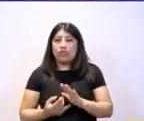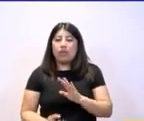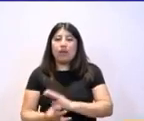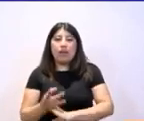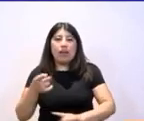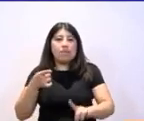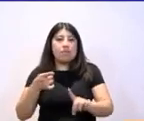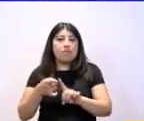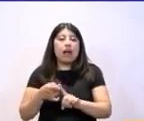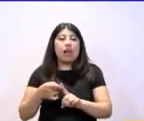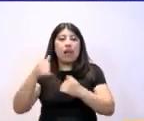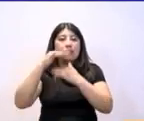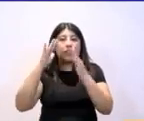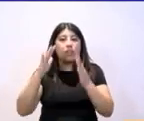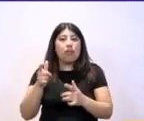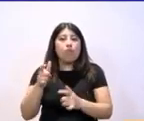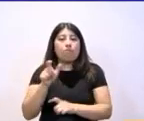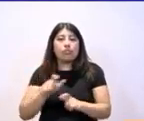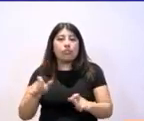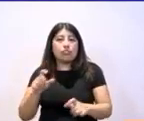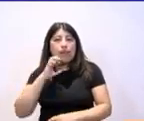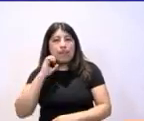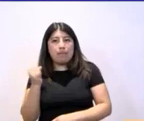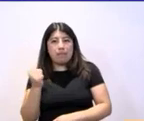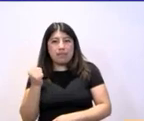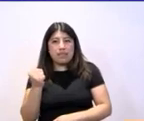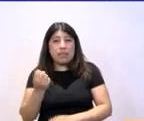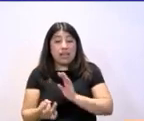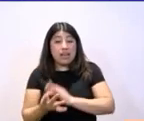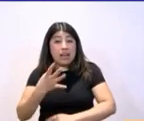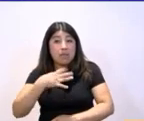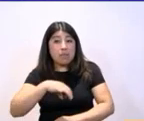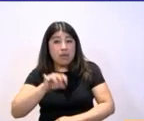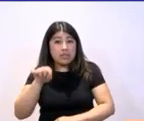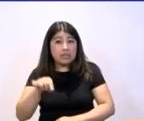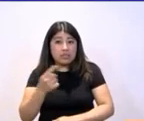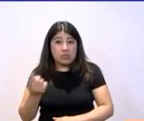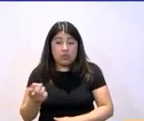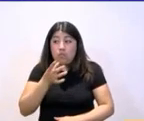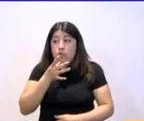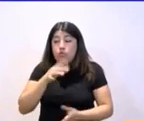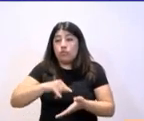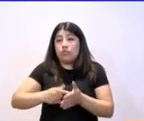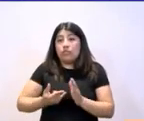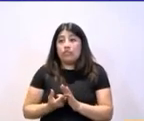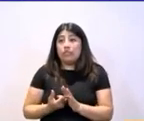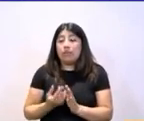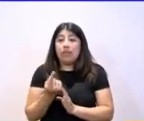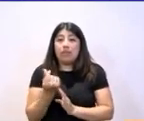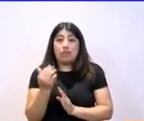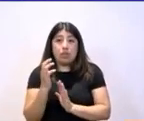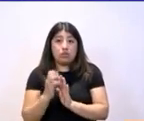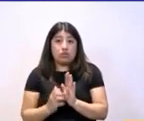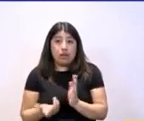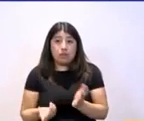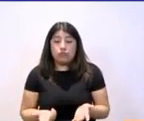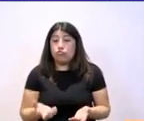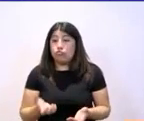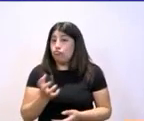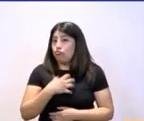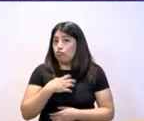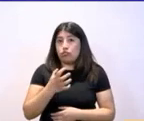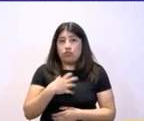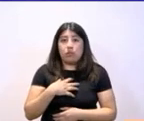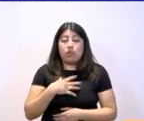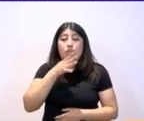la atención a las personas dependientes con un sistema low cost? Pues yo les digo que no. Y les digo que no porque están